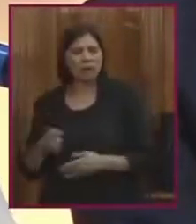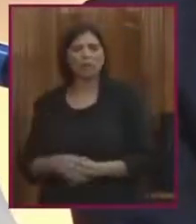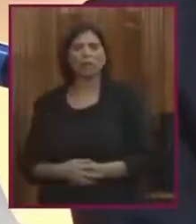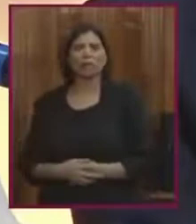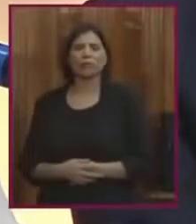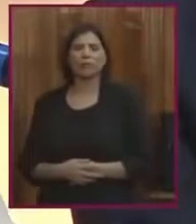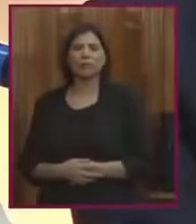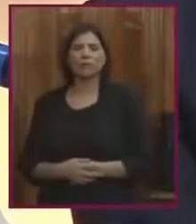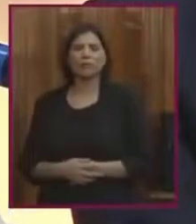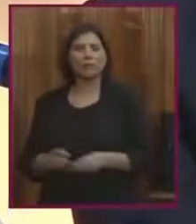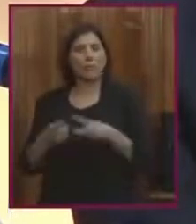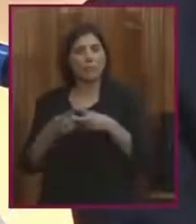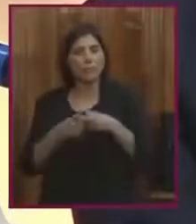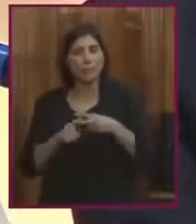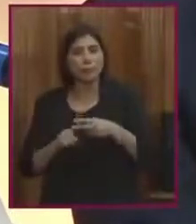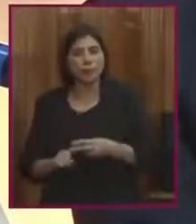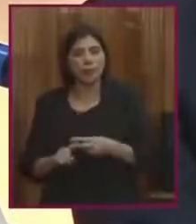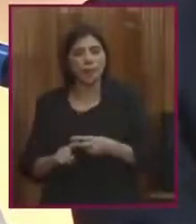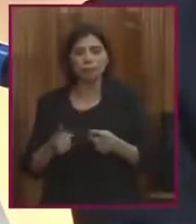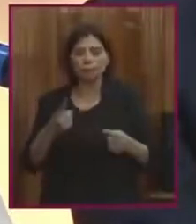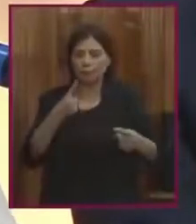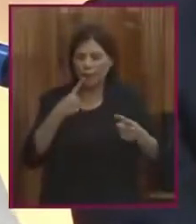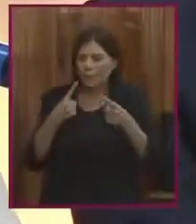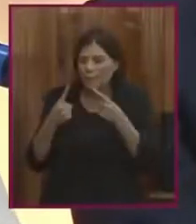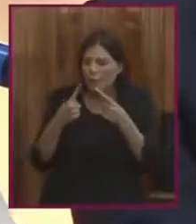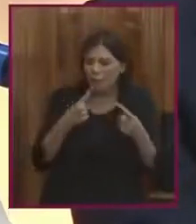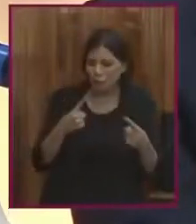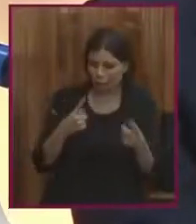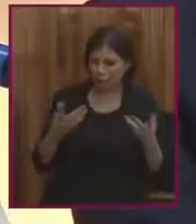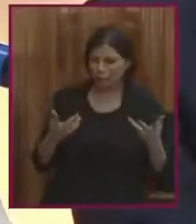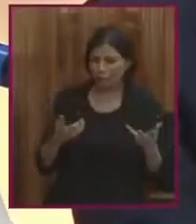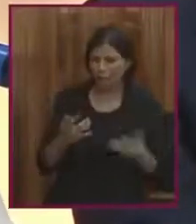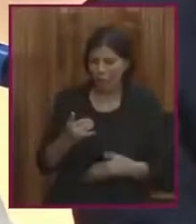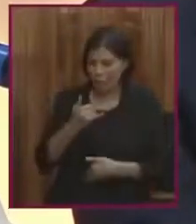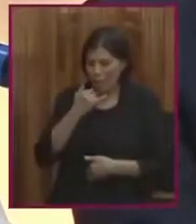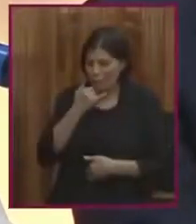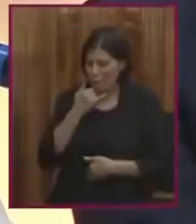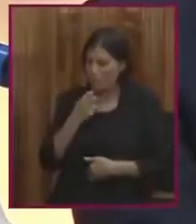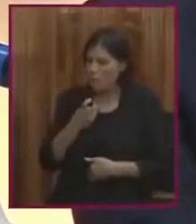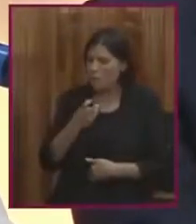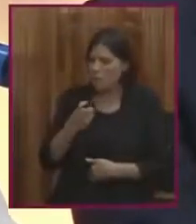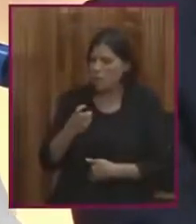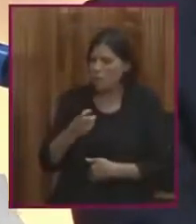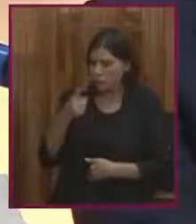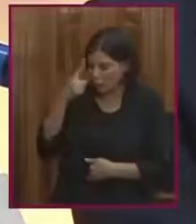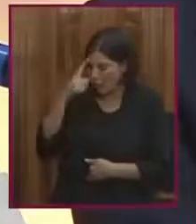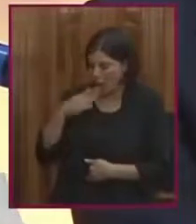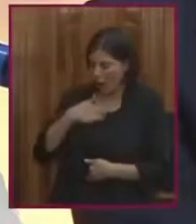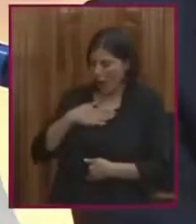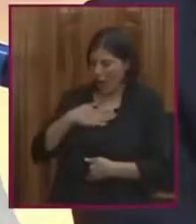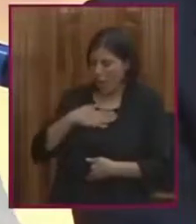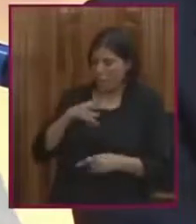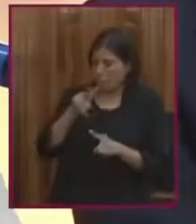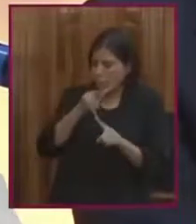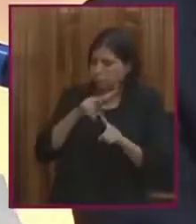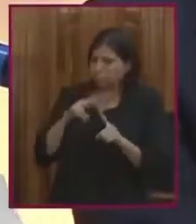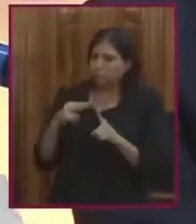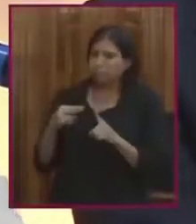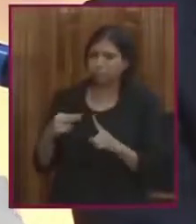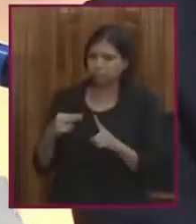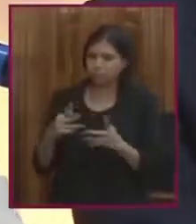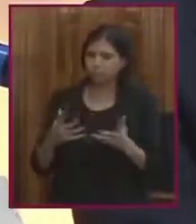sentaron a debatir abiertamente. Perdón, eso para mí es un giro que en términos académicos